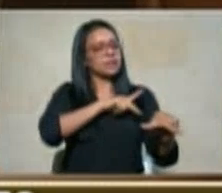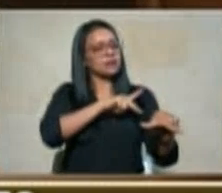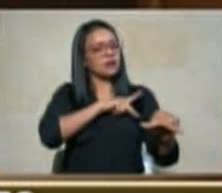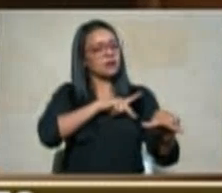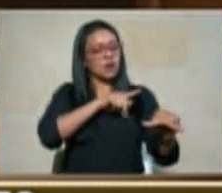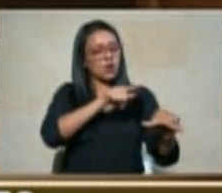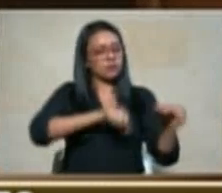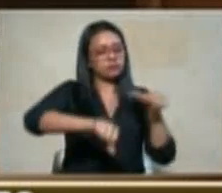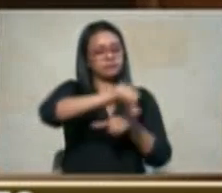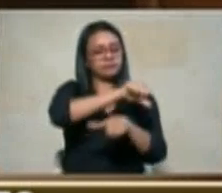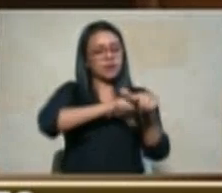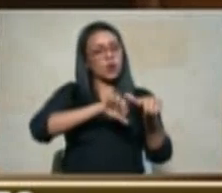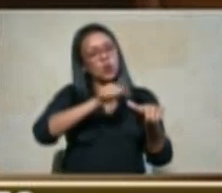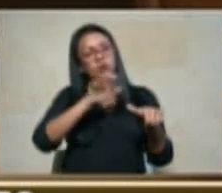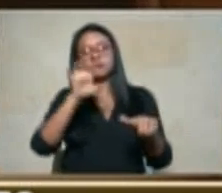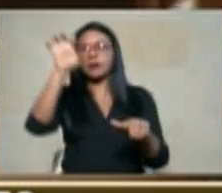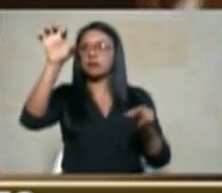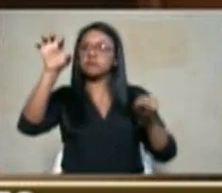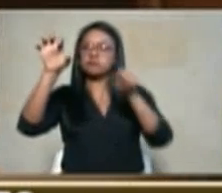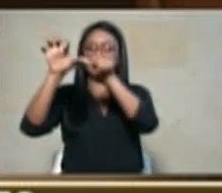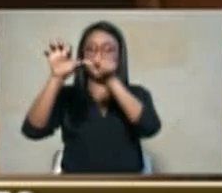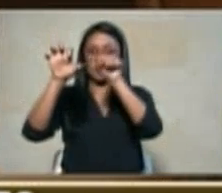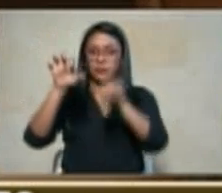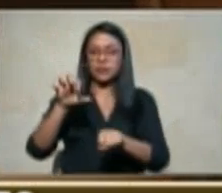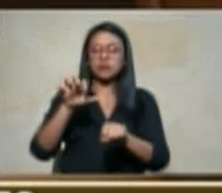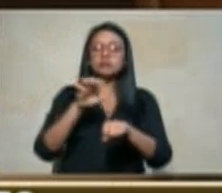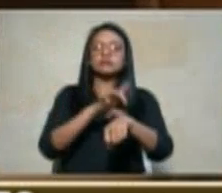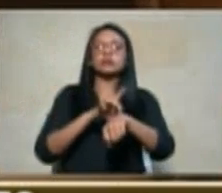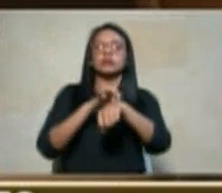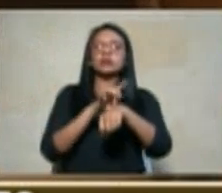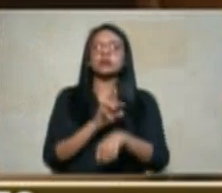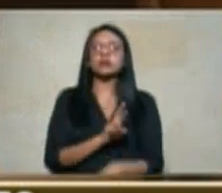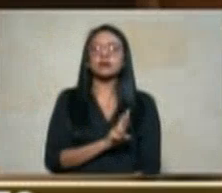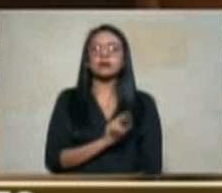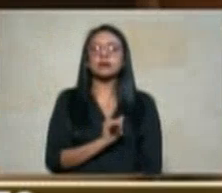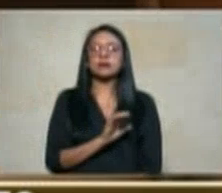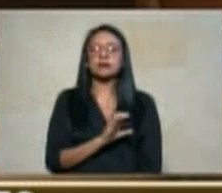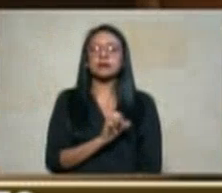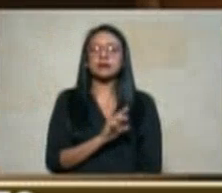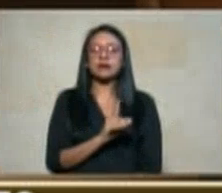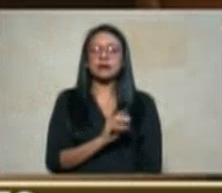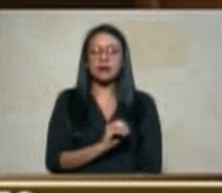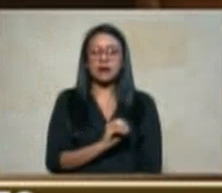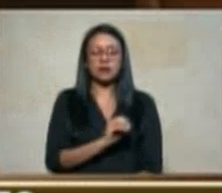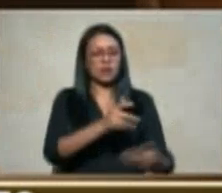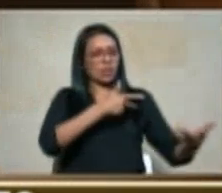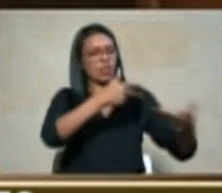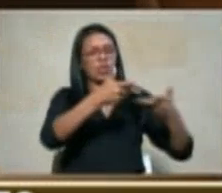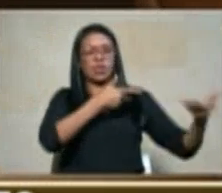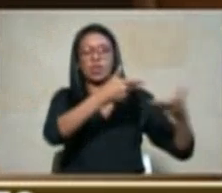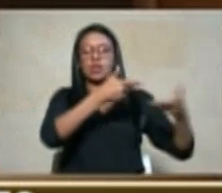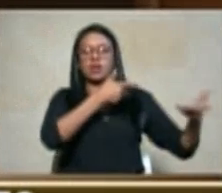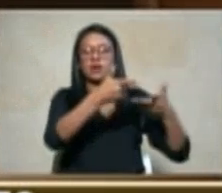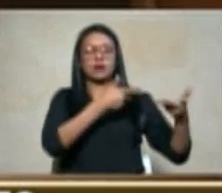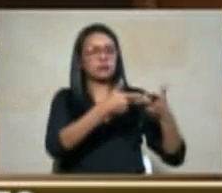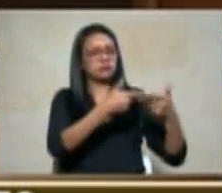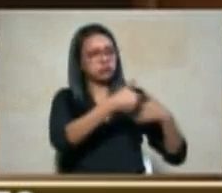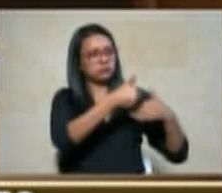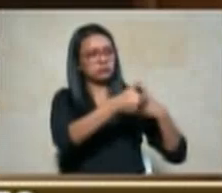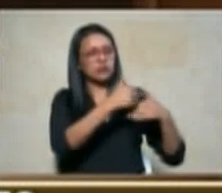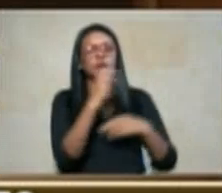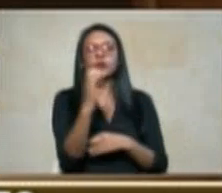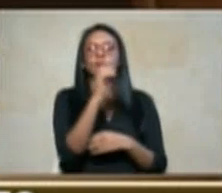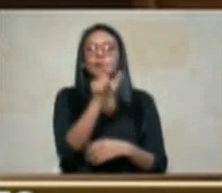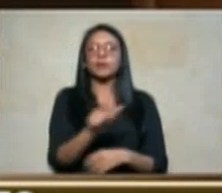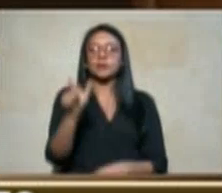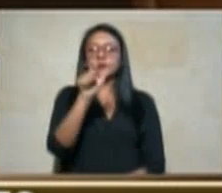Quisiéramos, director, que por favor nos, doctor Ricardo, nos ayude con estas dos inquietudes que nos llegan muy a menudo a esta curul de